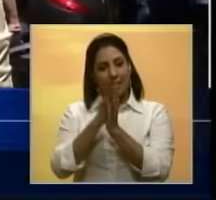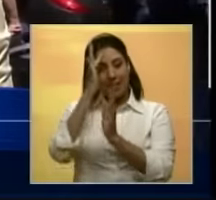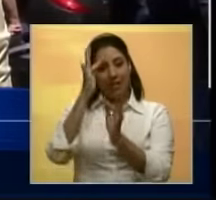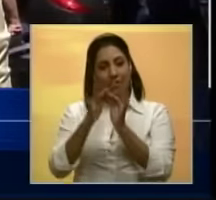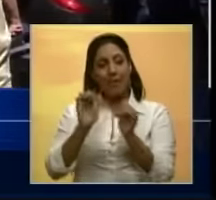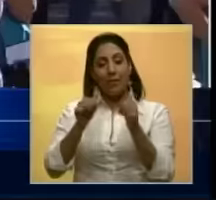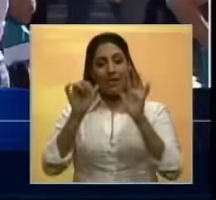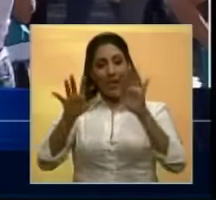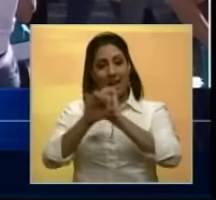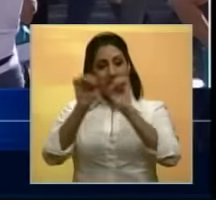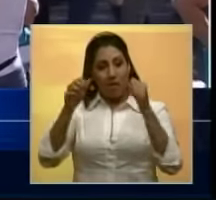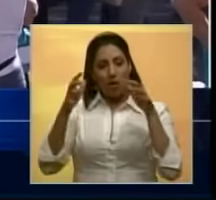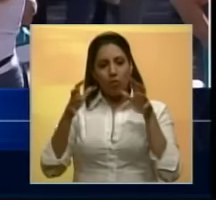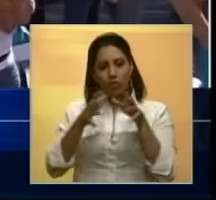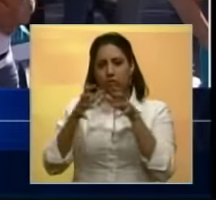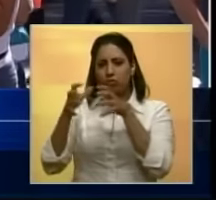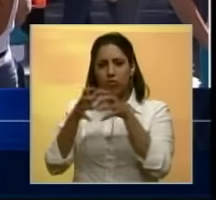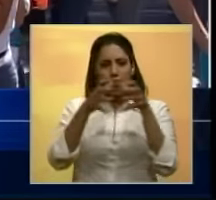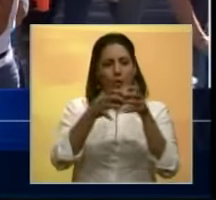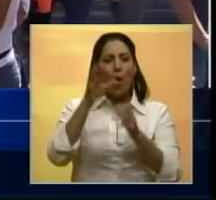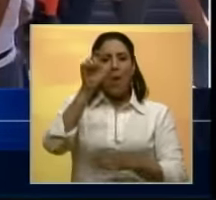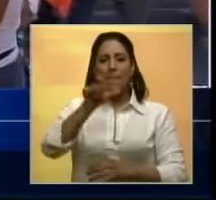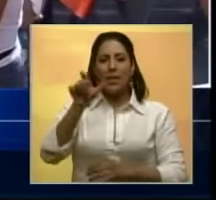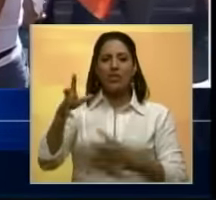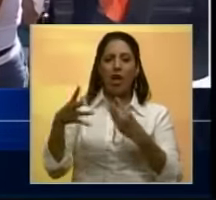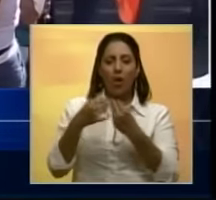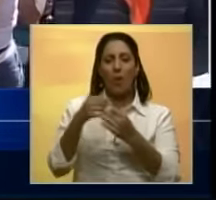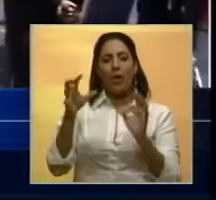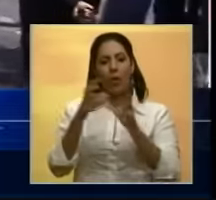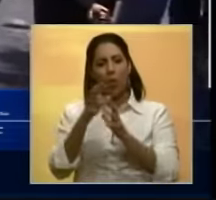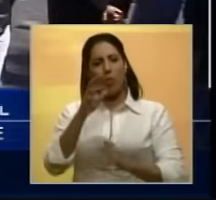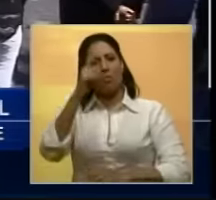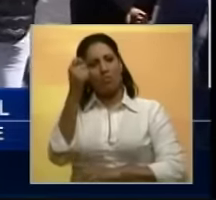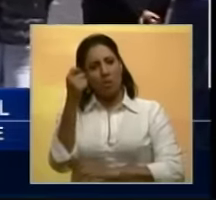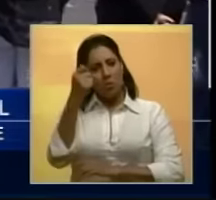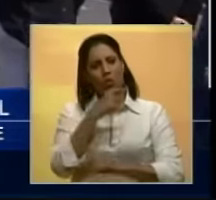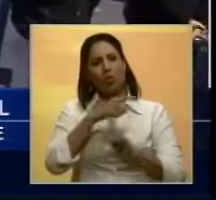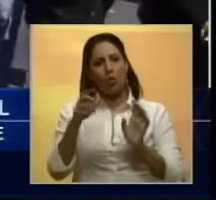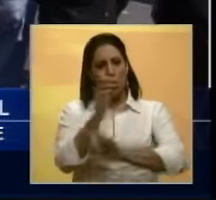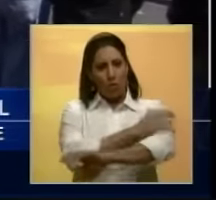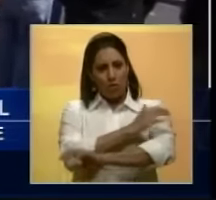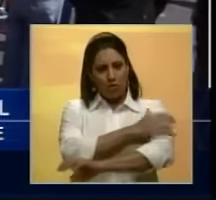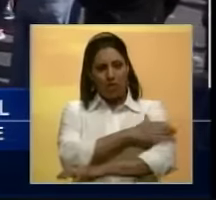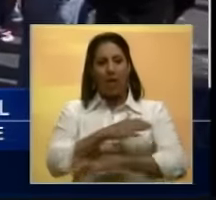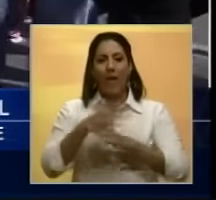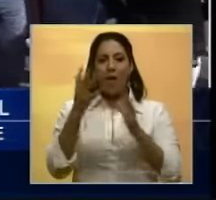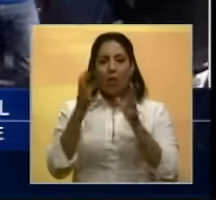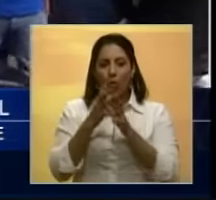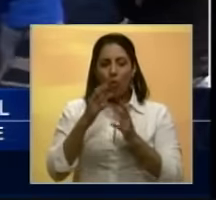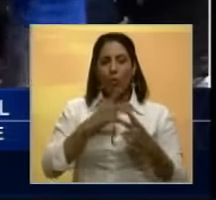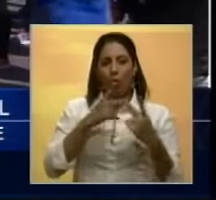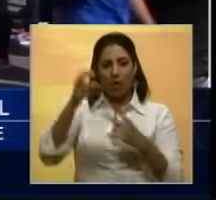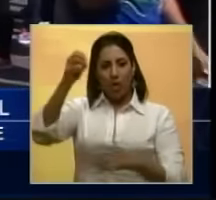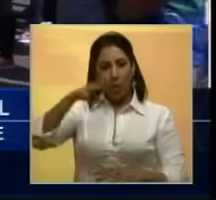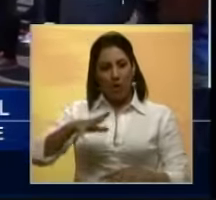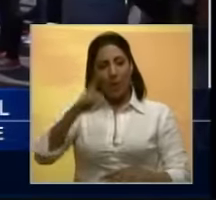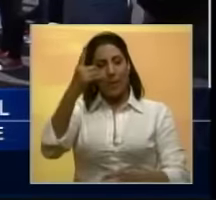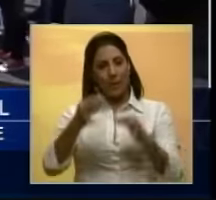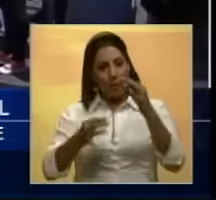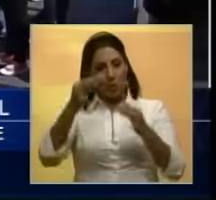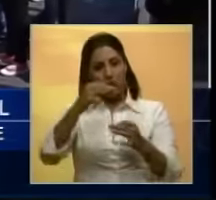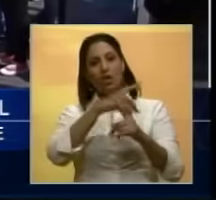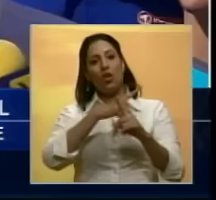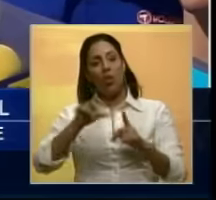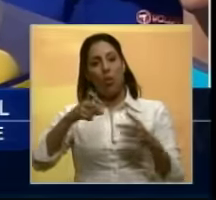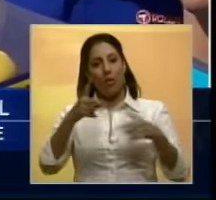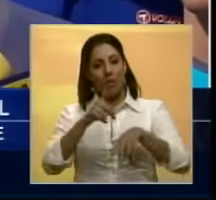partir de las 10 de la mañana se han concentrado personas acompañadas por dirigentes y diputados de oposición de los partidos Voluntad Popular, Primera Justicia y